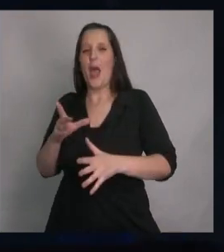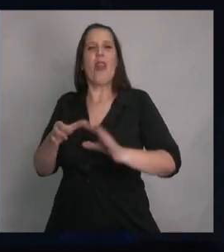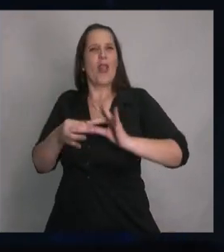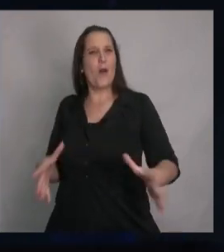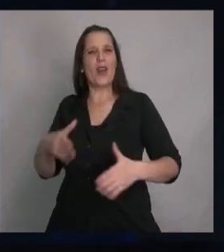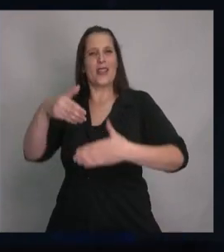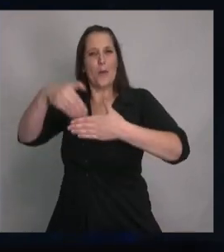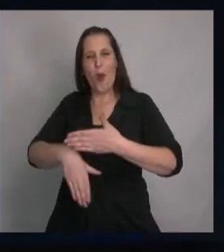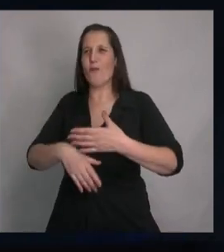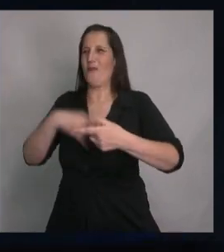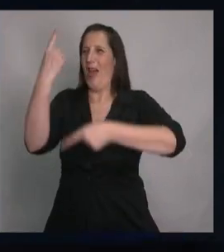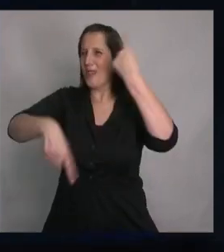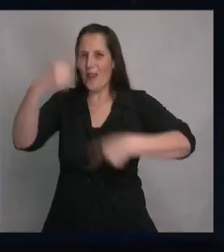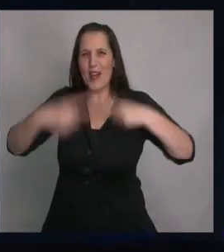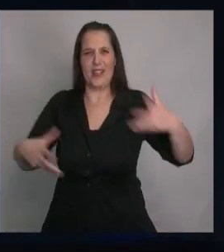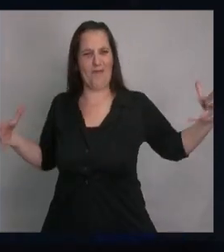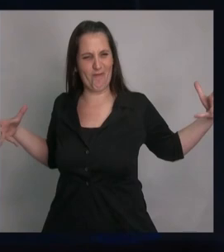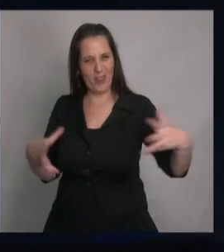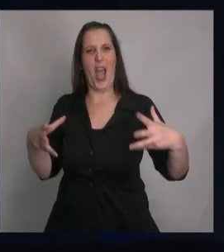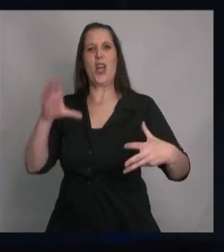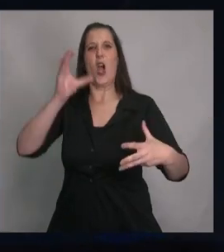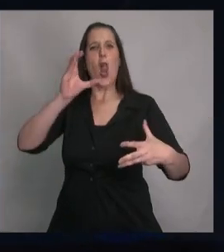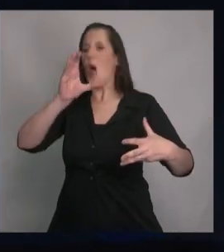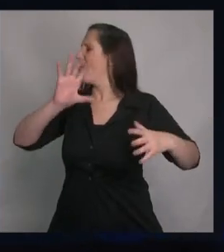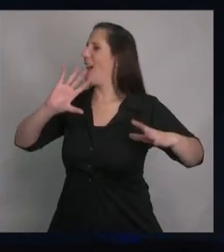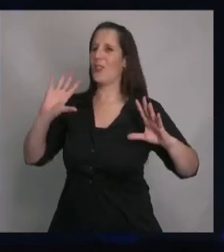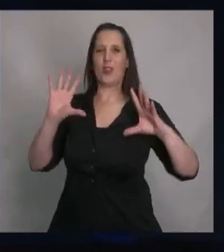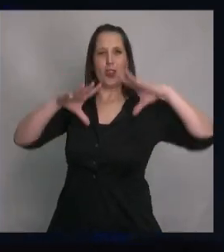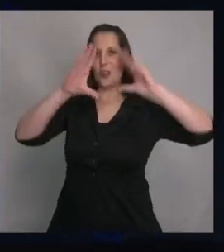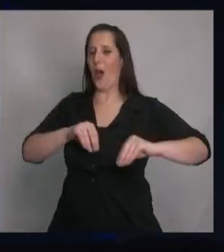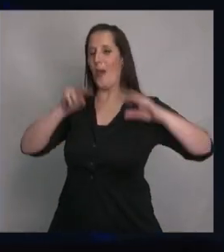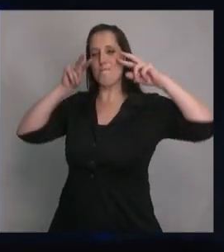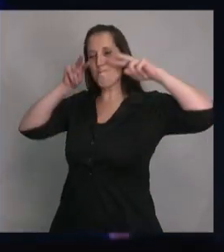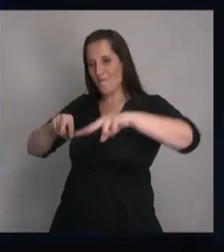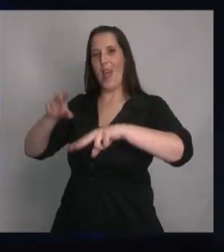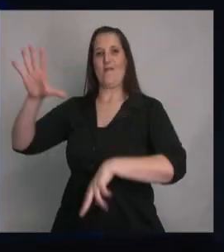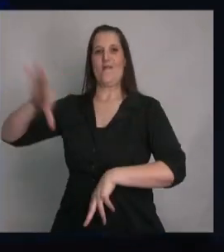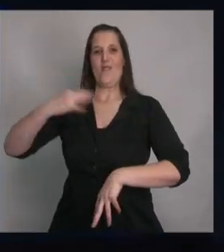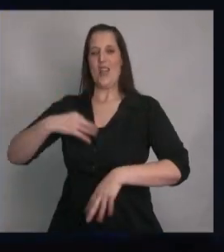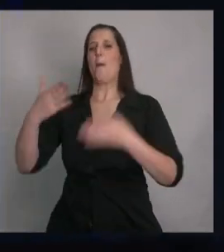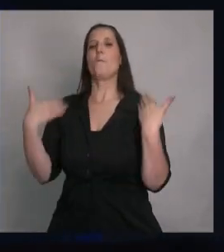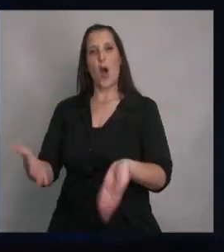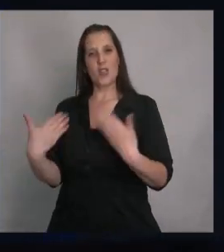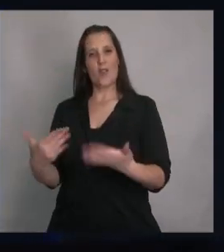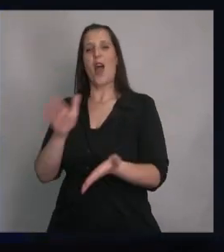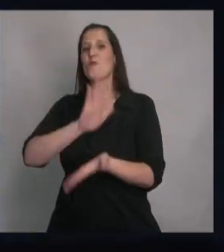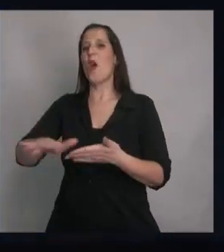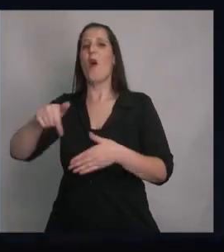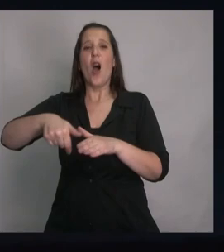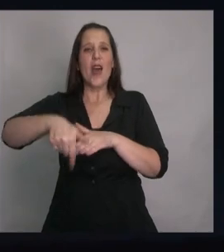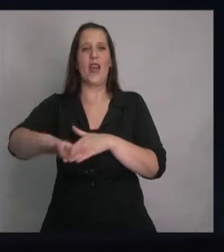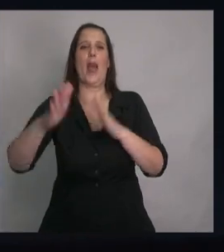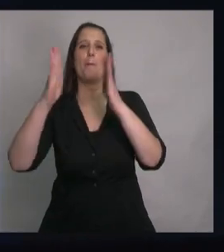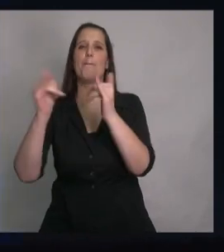profunda y diversa la Colombia toda alrededor de la posibilidad de construir una era de paz